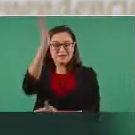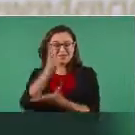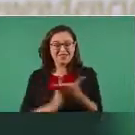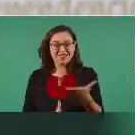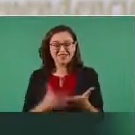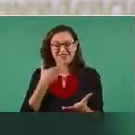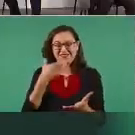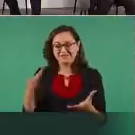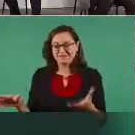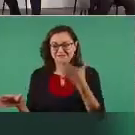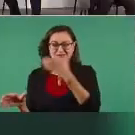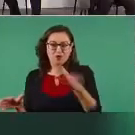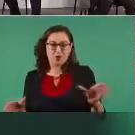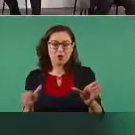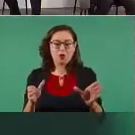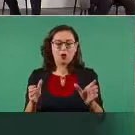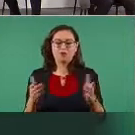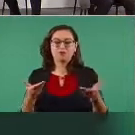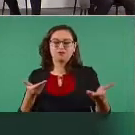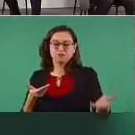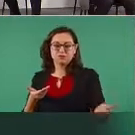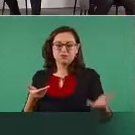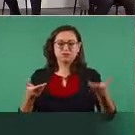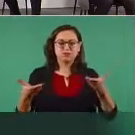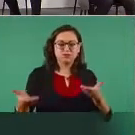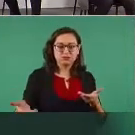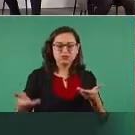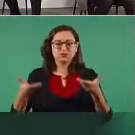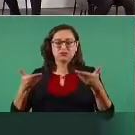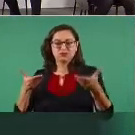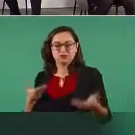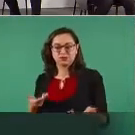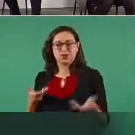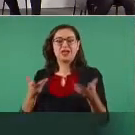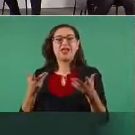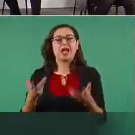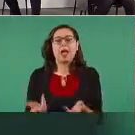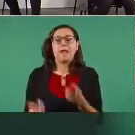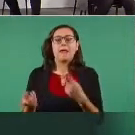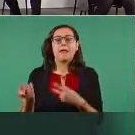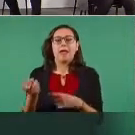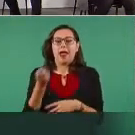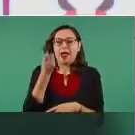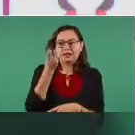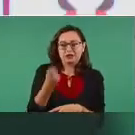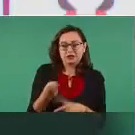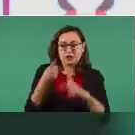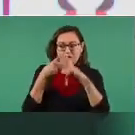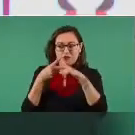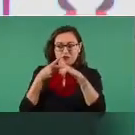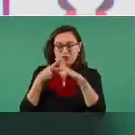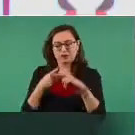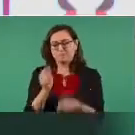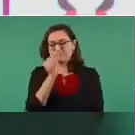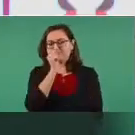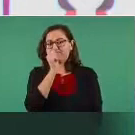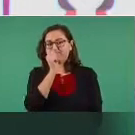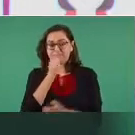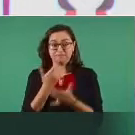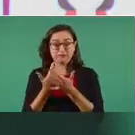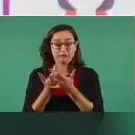la funcionaria dijo que 119.497 escuelas abrieron sus puertas, 970